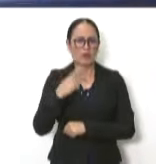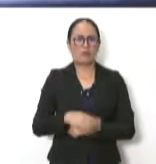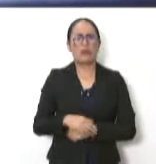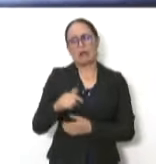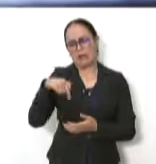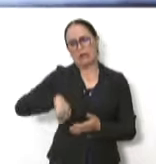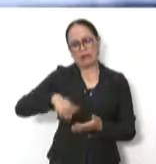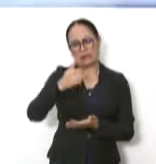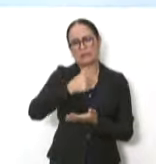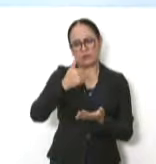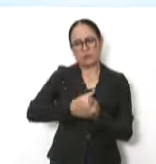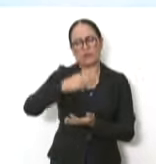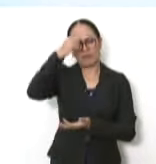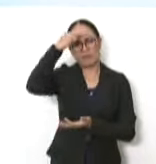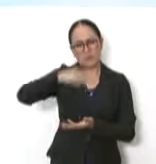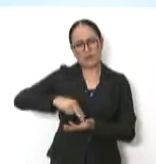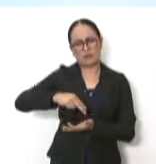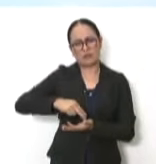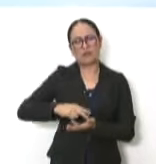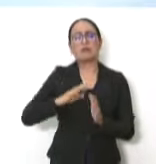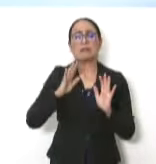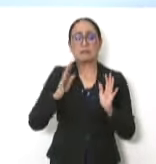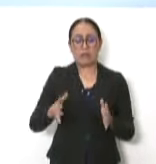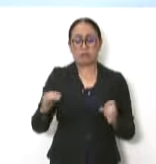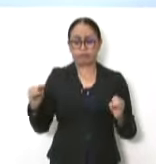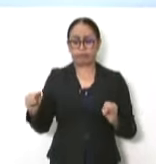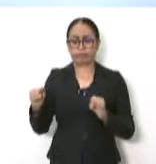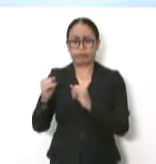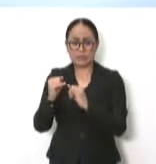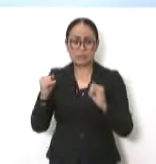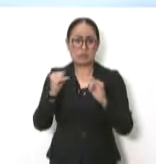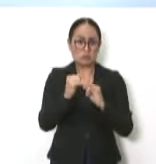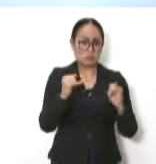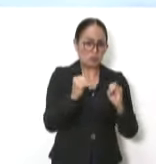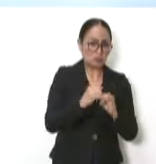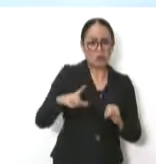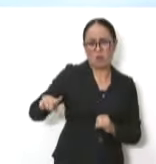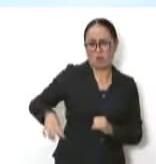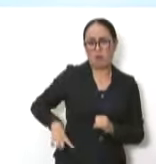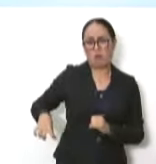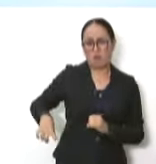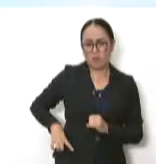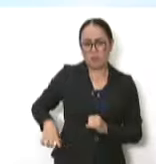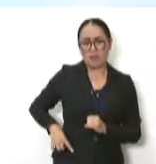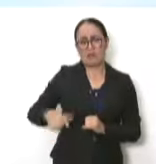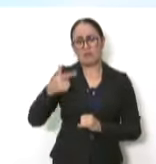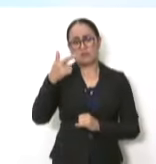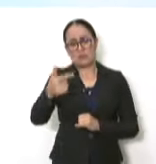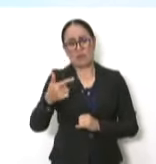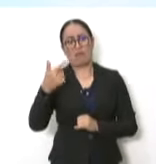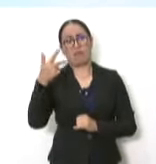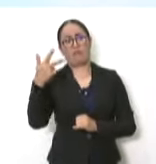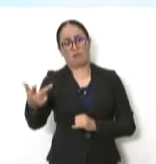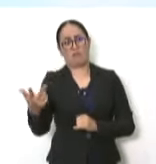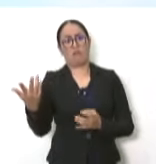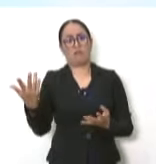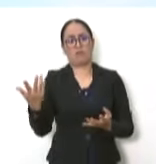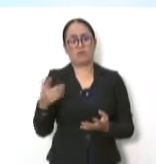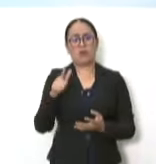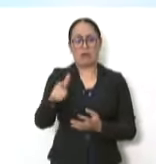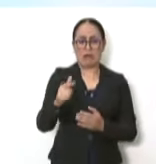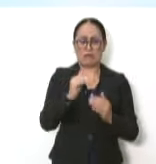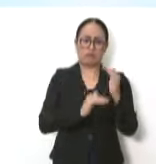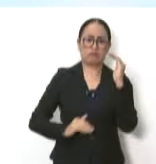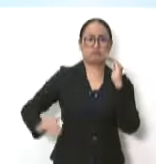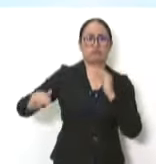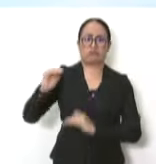Ciudad de México, otras, pues que llegan a tener públicas, no privadas, 7, 8 instituciones públicas de educación